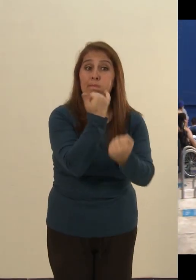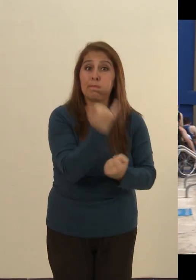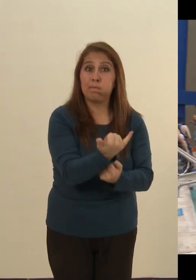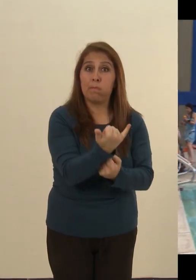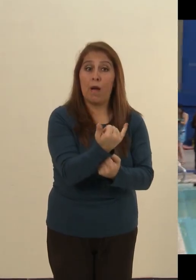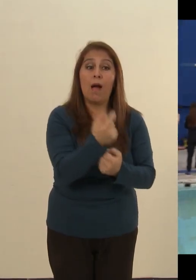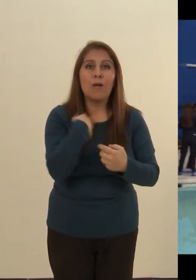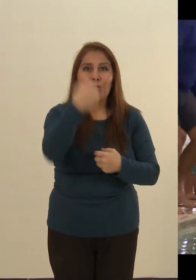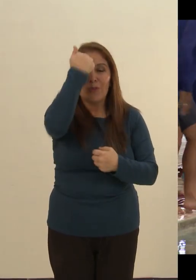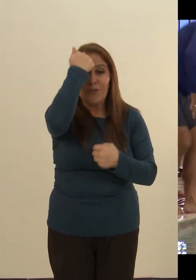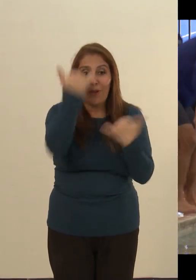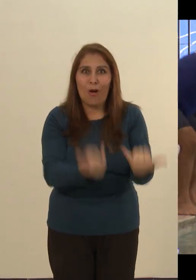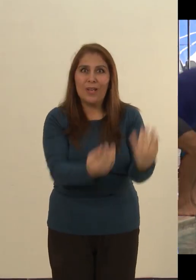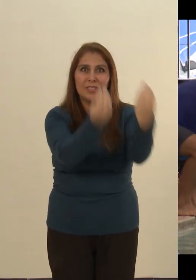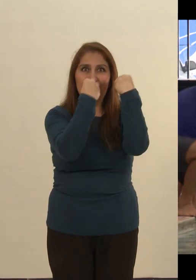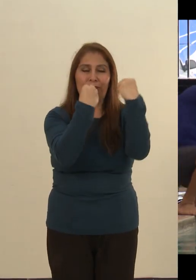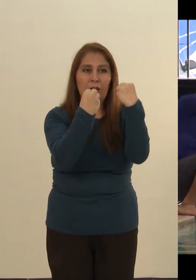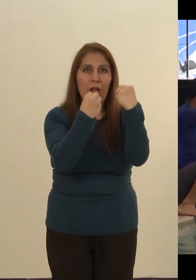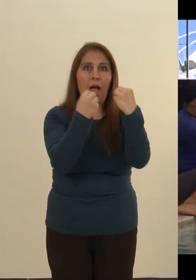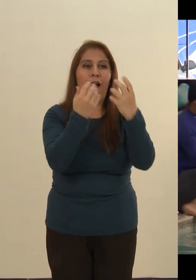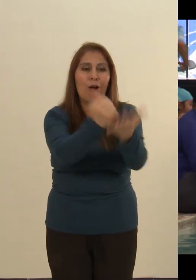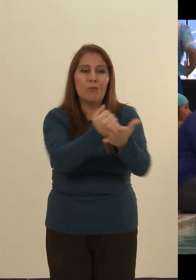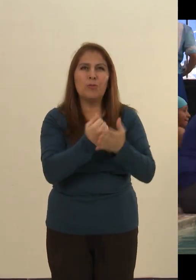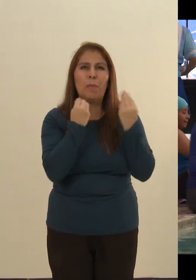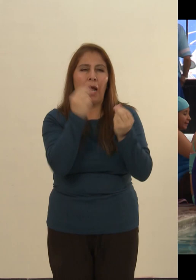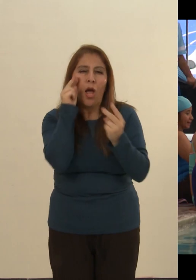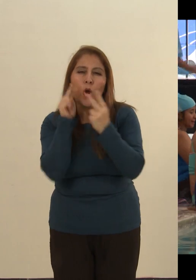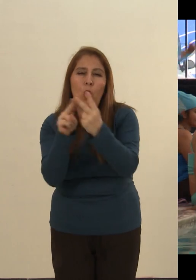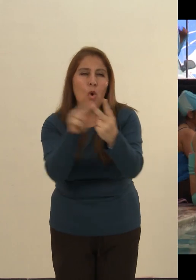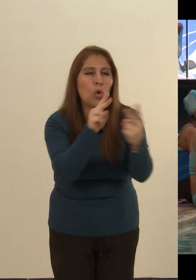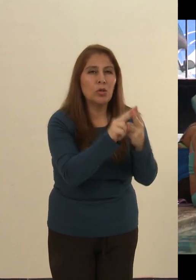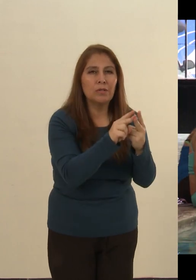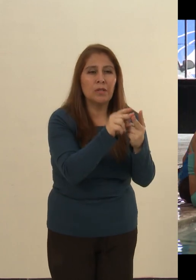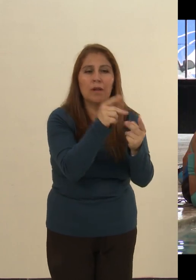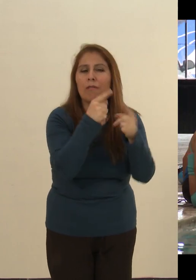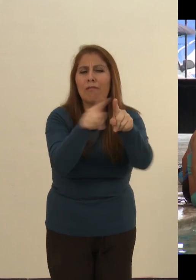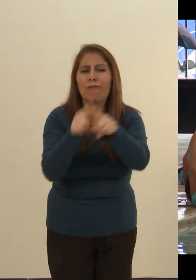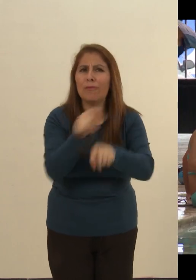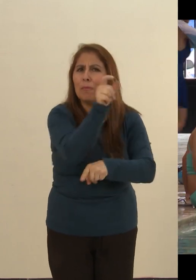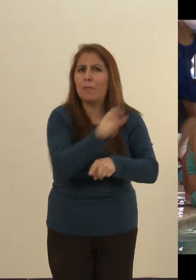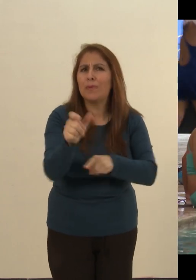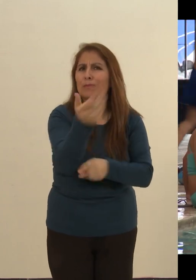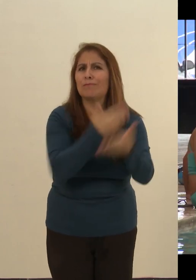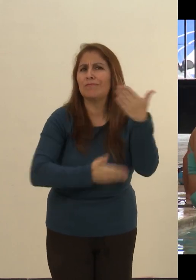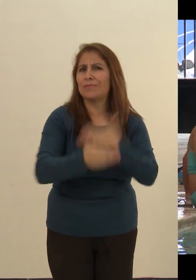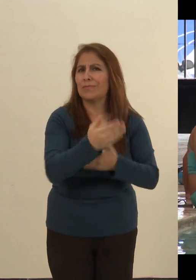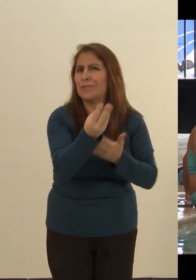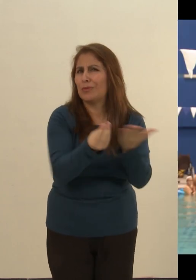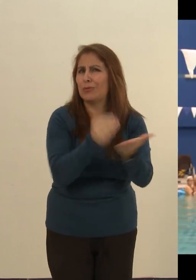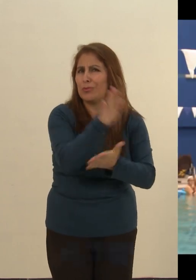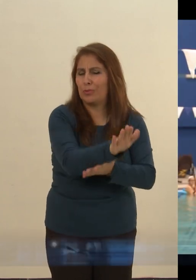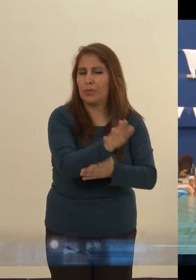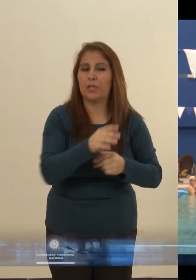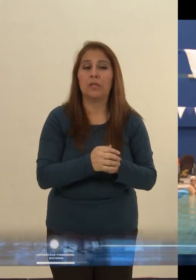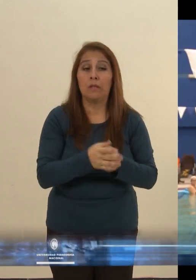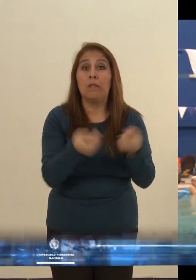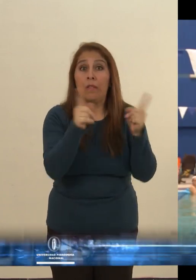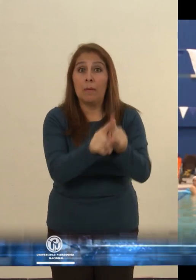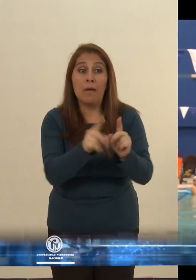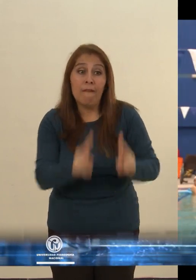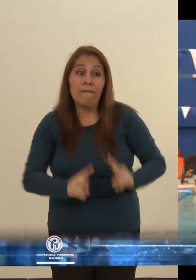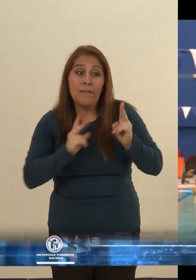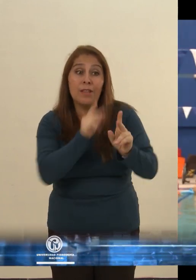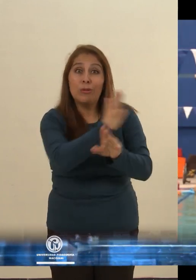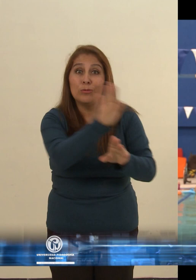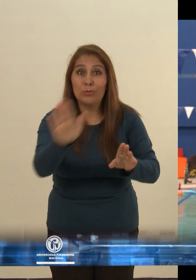Ofrece a los docentes en formación la posibilidad de conocer población diferentes ciclos de vida también nos da la oportunidad